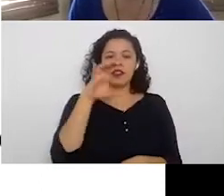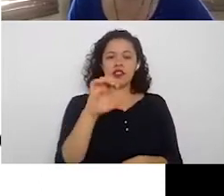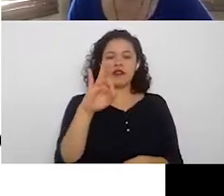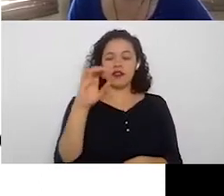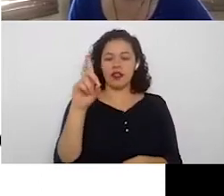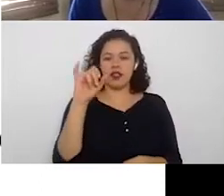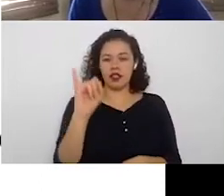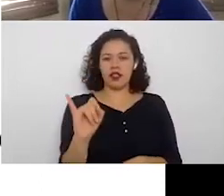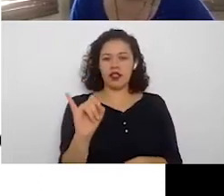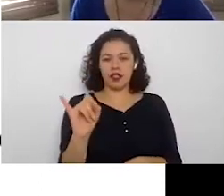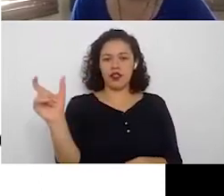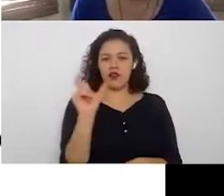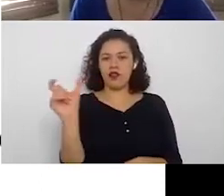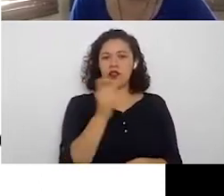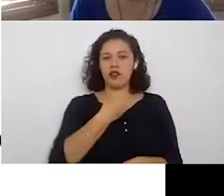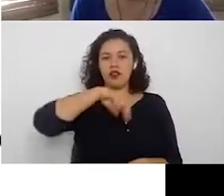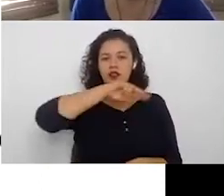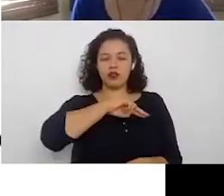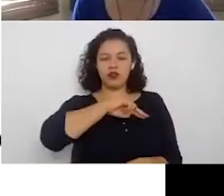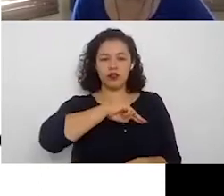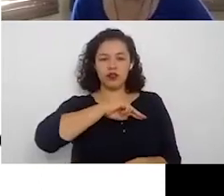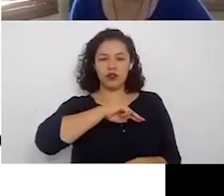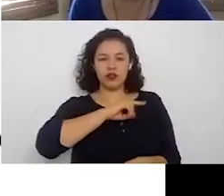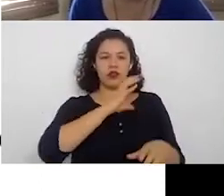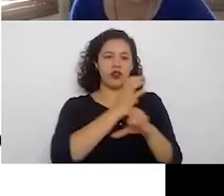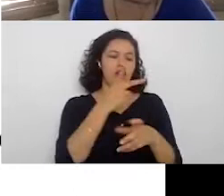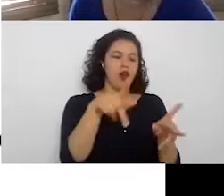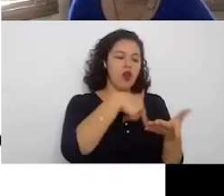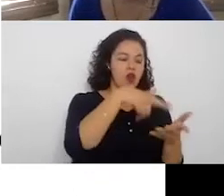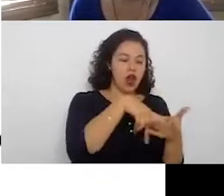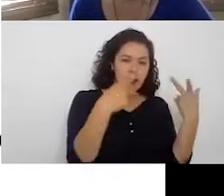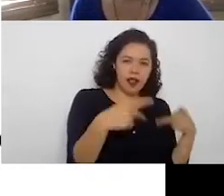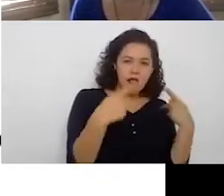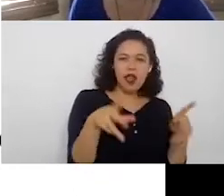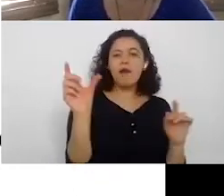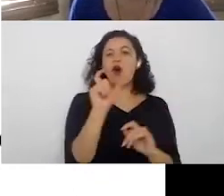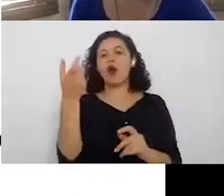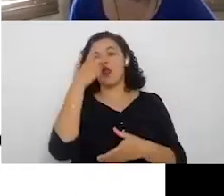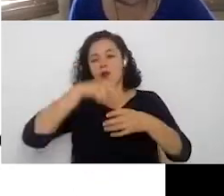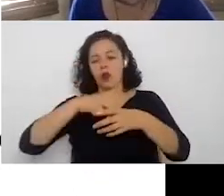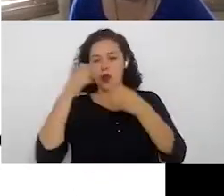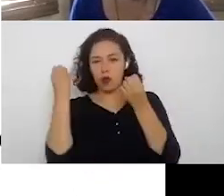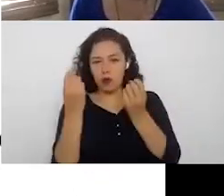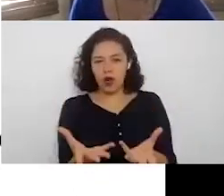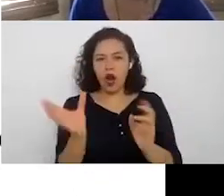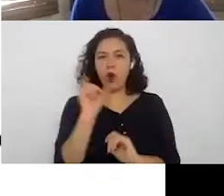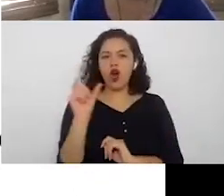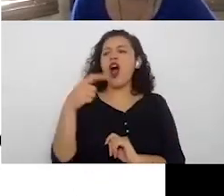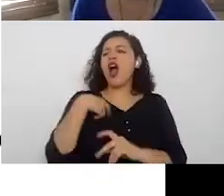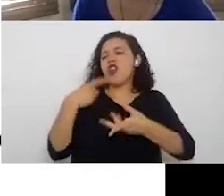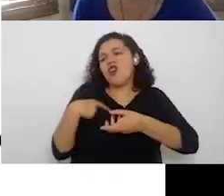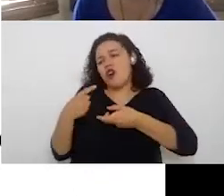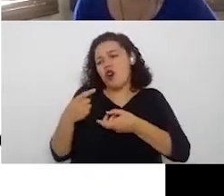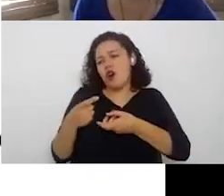cuando enajenamos bienes. Cuando enajenamos bienes, cuando vendemos, cuando donamos, ¿sí? Cuando cedemos, también